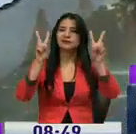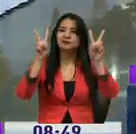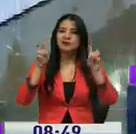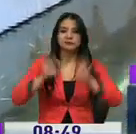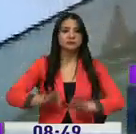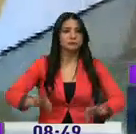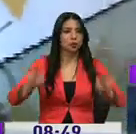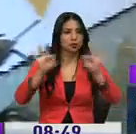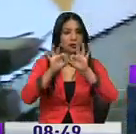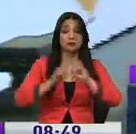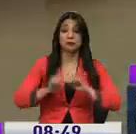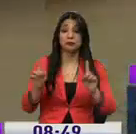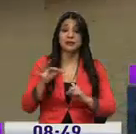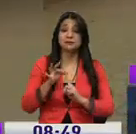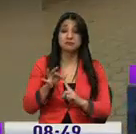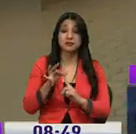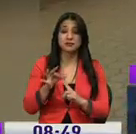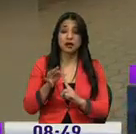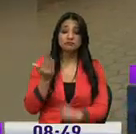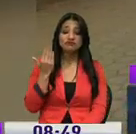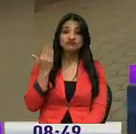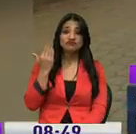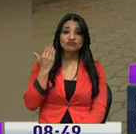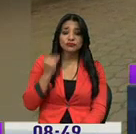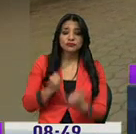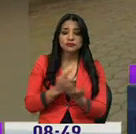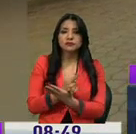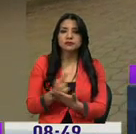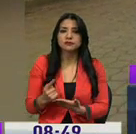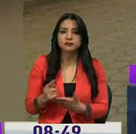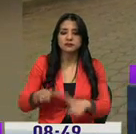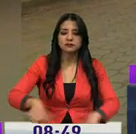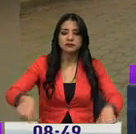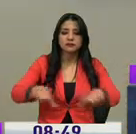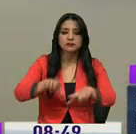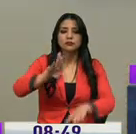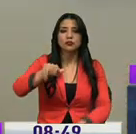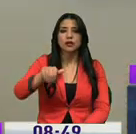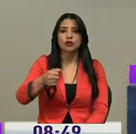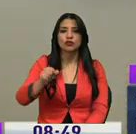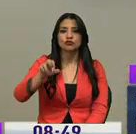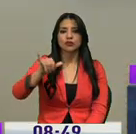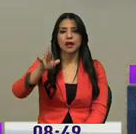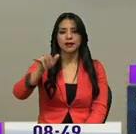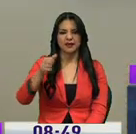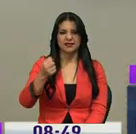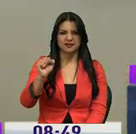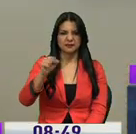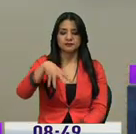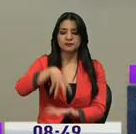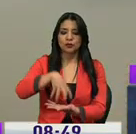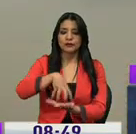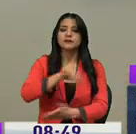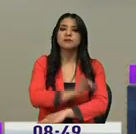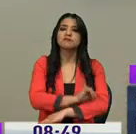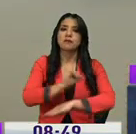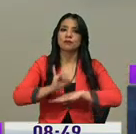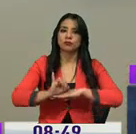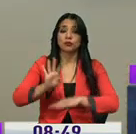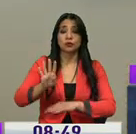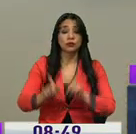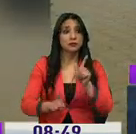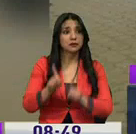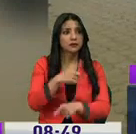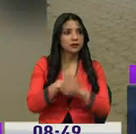coyuntura, pero en especial de lo sucedido el pasado fin de semana en la zona de Buenos Aires, en la provincia de Imbabura, donde al menos cuatro